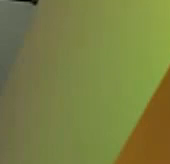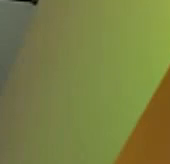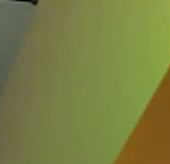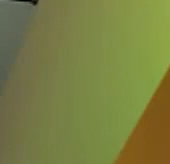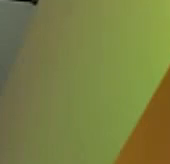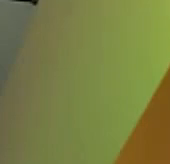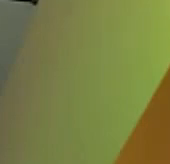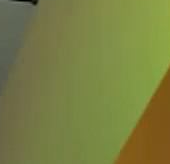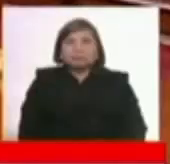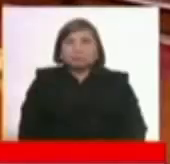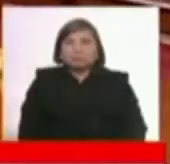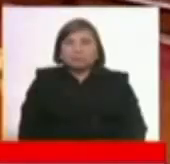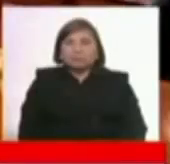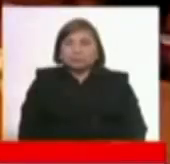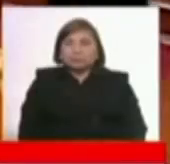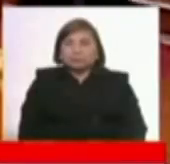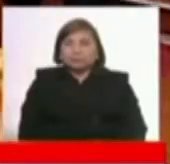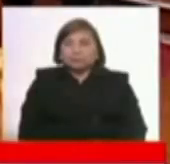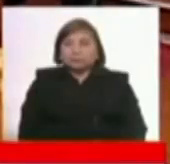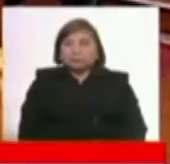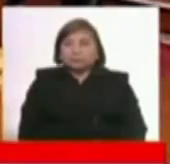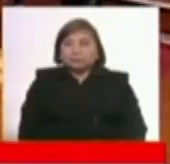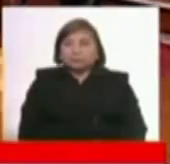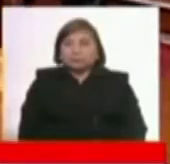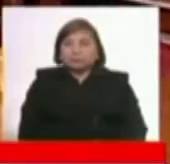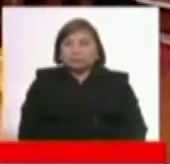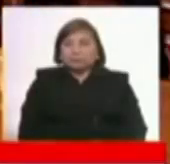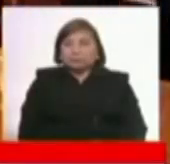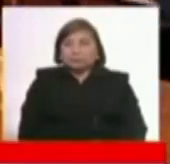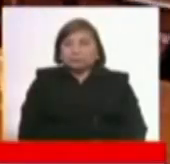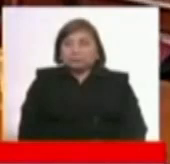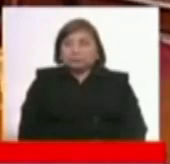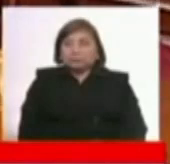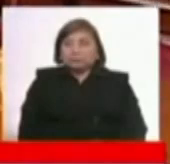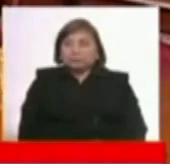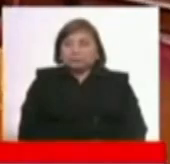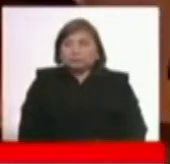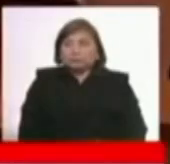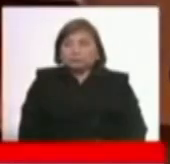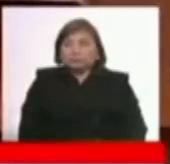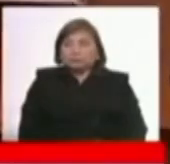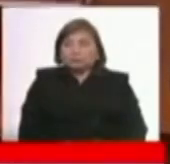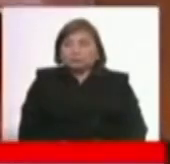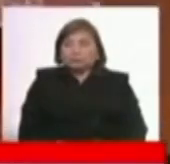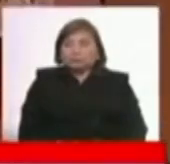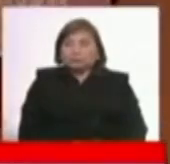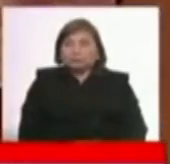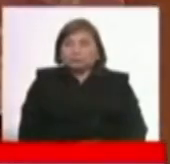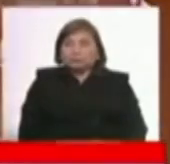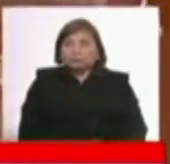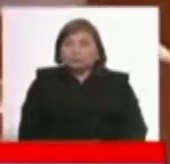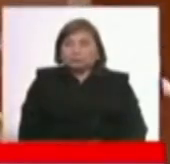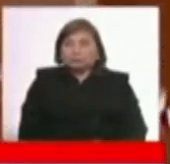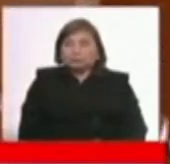constitucional en para el cual fue electo Pedro castillo y que ella fue su primera vicepresidenta porque